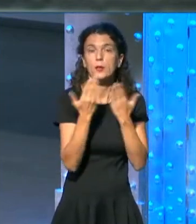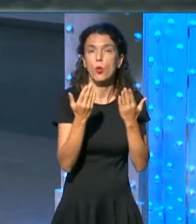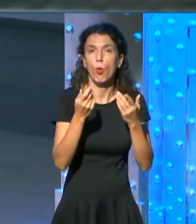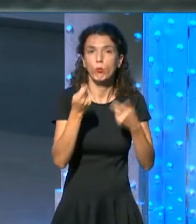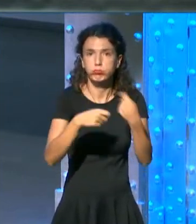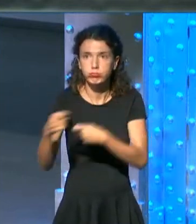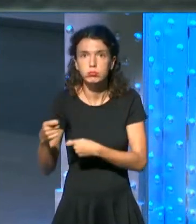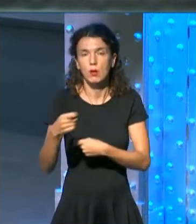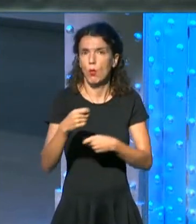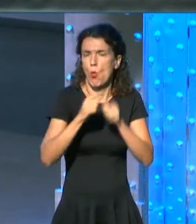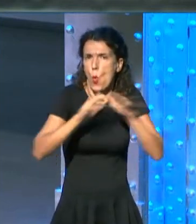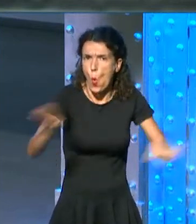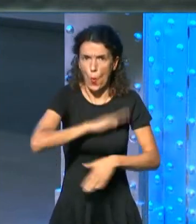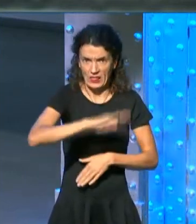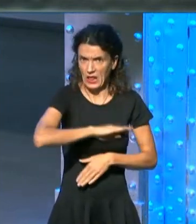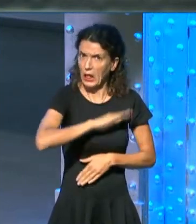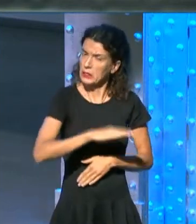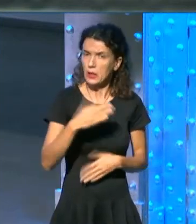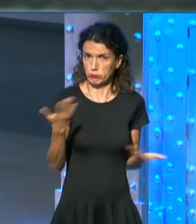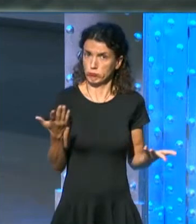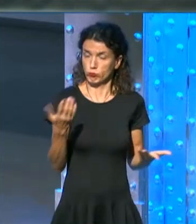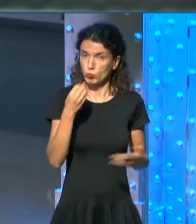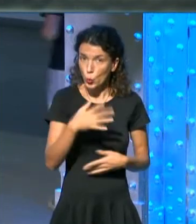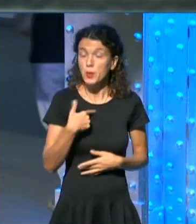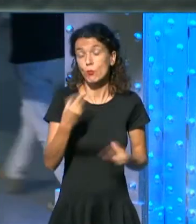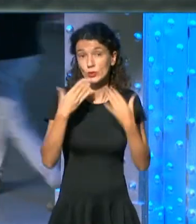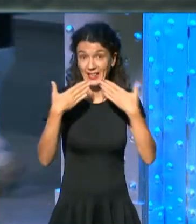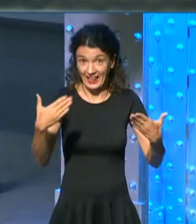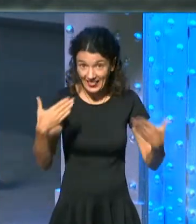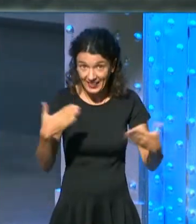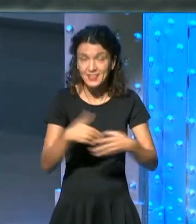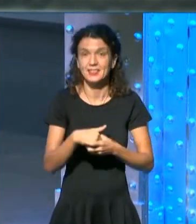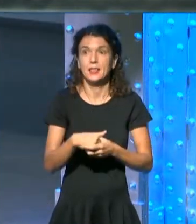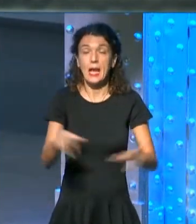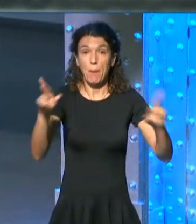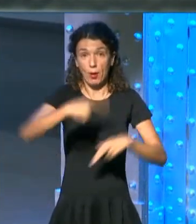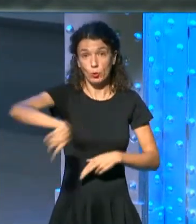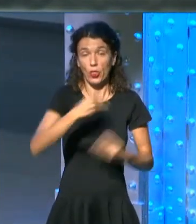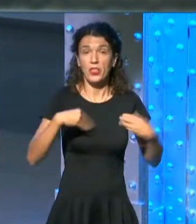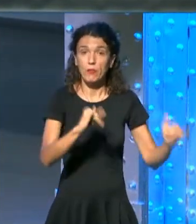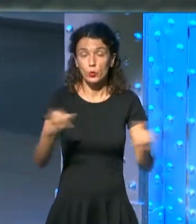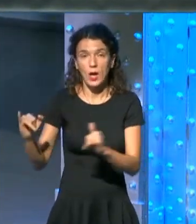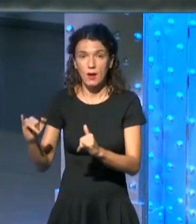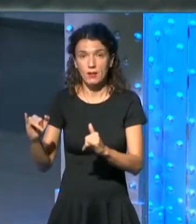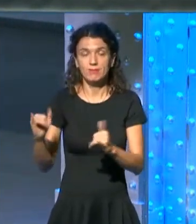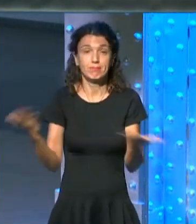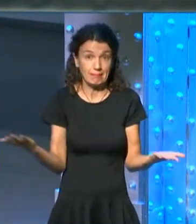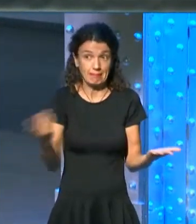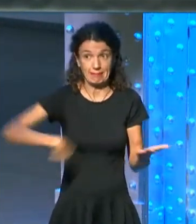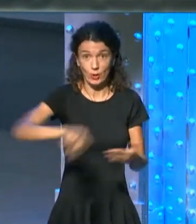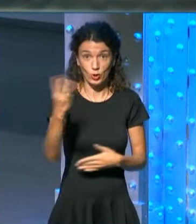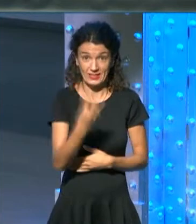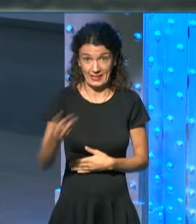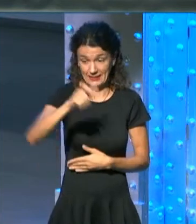agotando tirada, y pues poco más deciros, que muchísimas gracias, que espero que disfrutéis con ellos